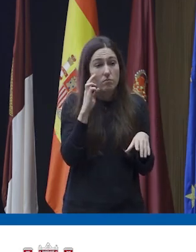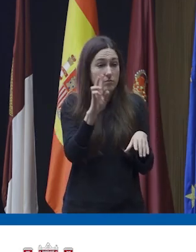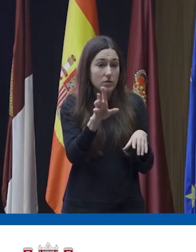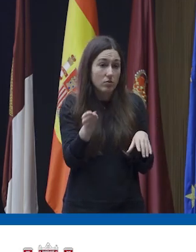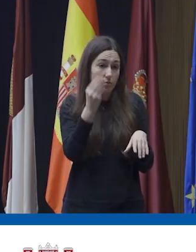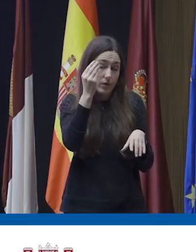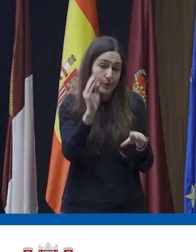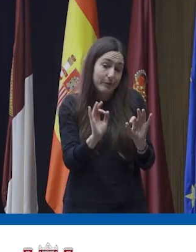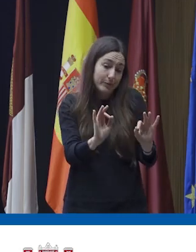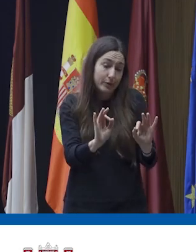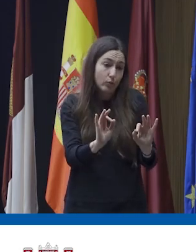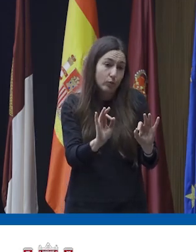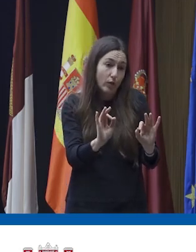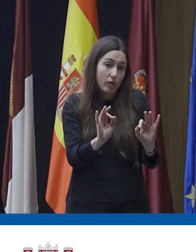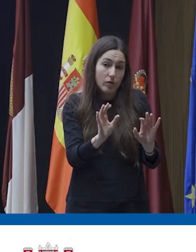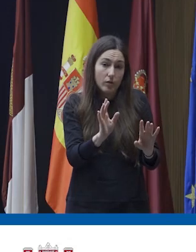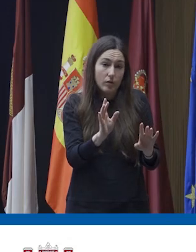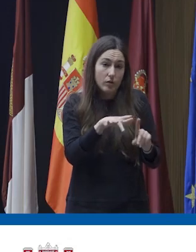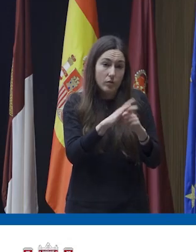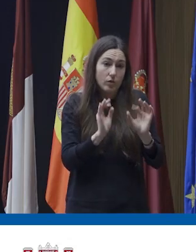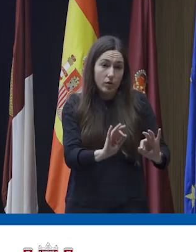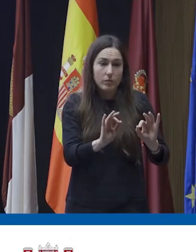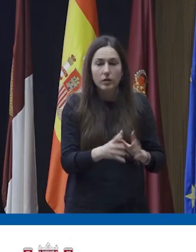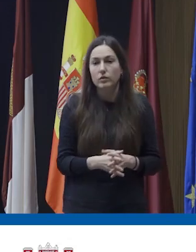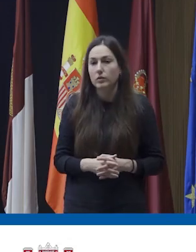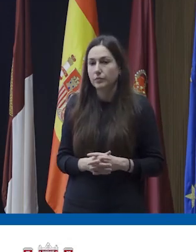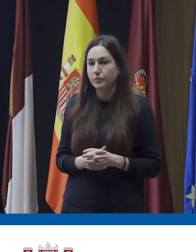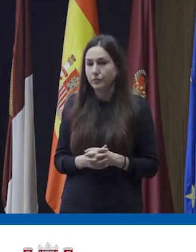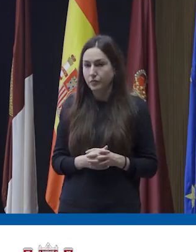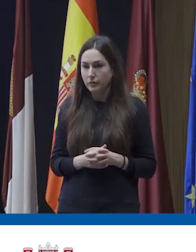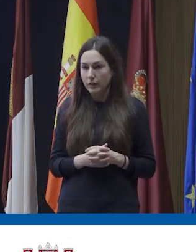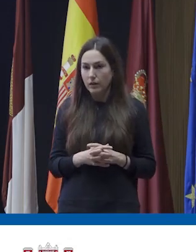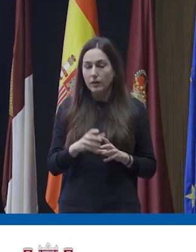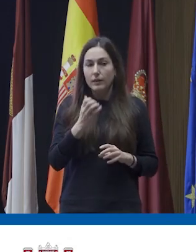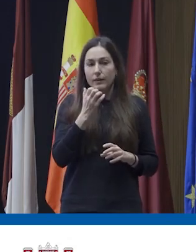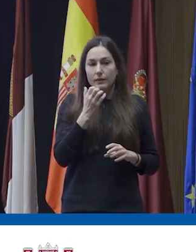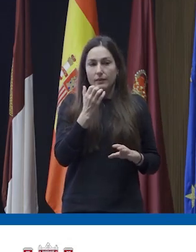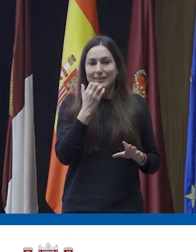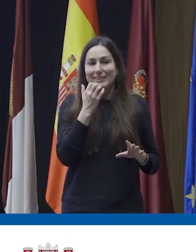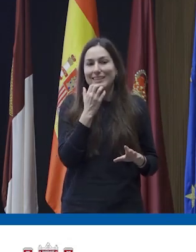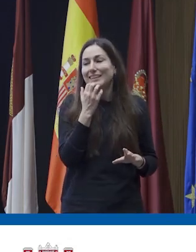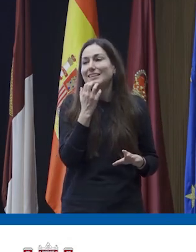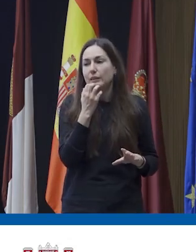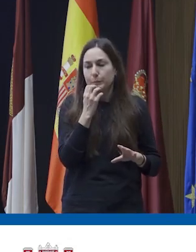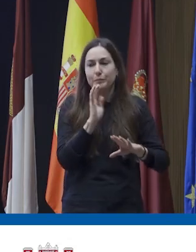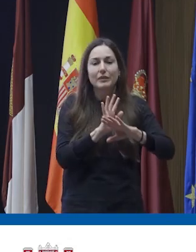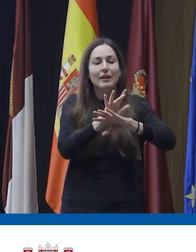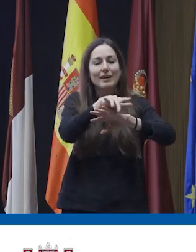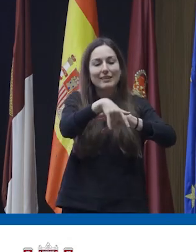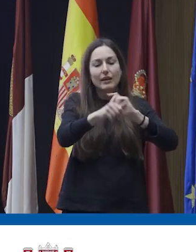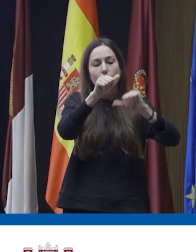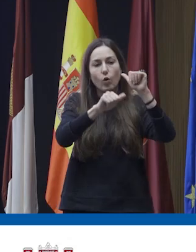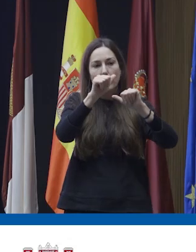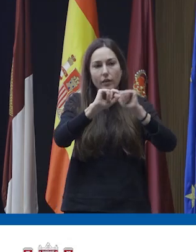¿vale? ¿Y si se produce la degeneración macular después de la